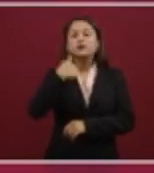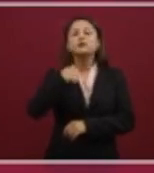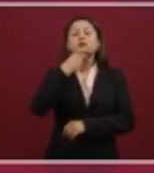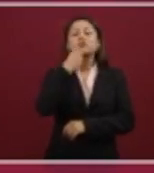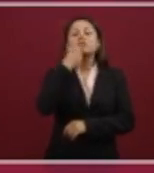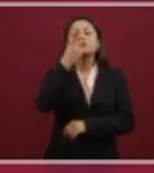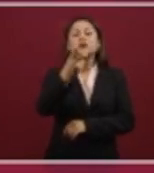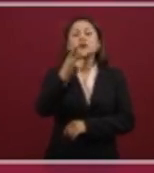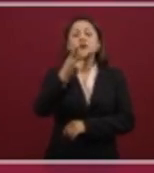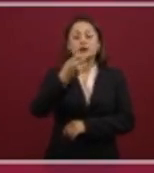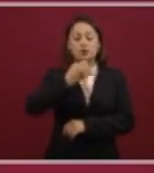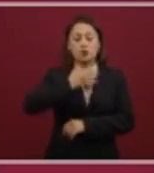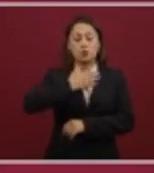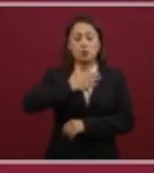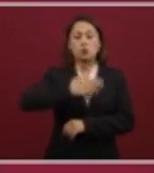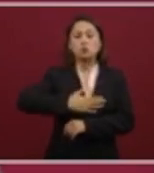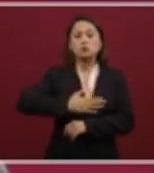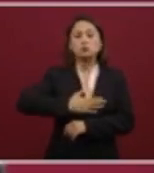significa